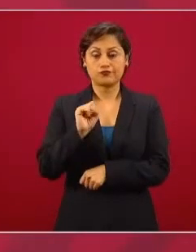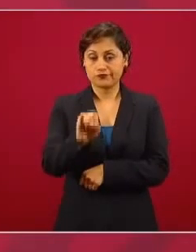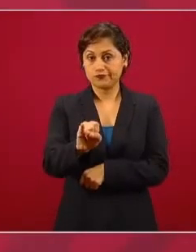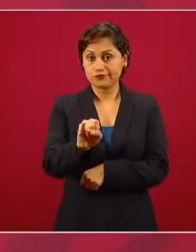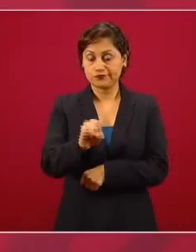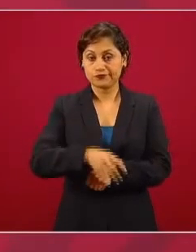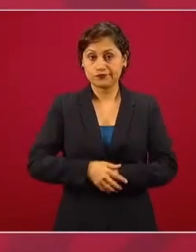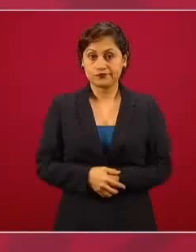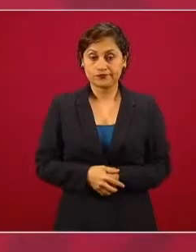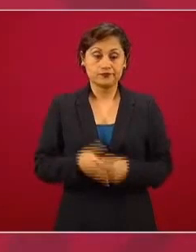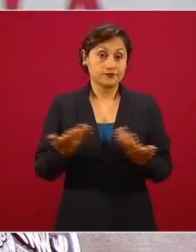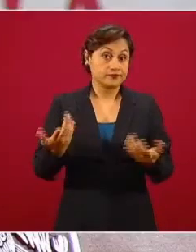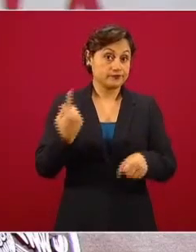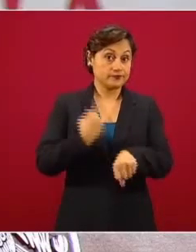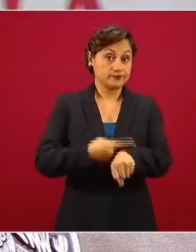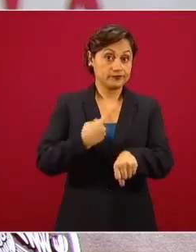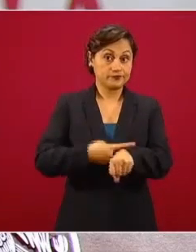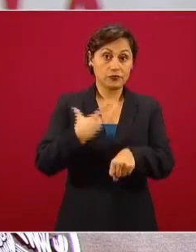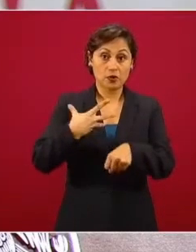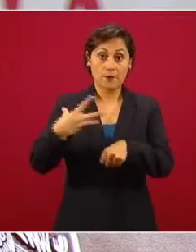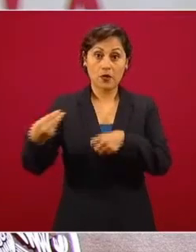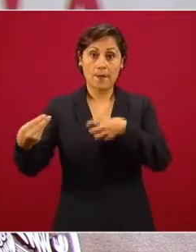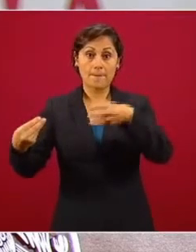es una pandemia que